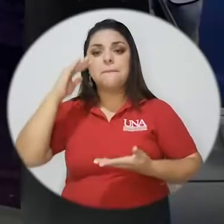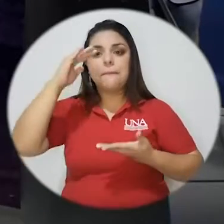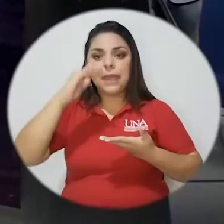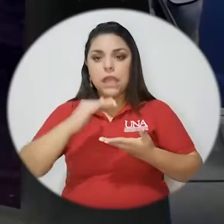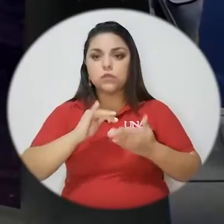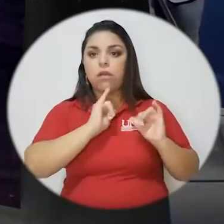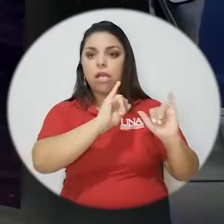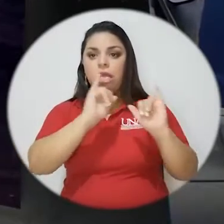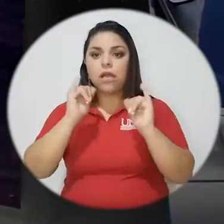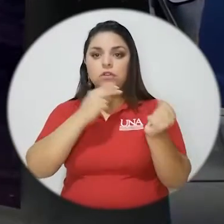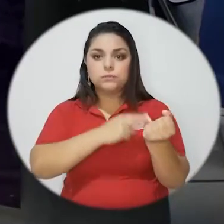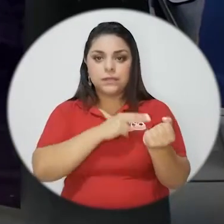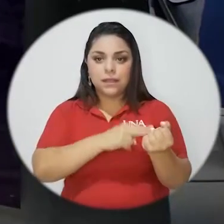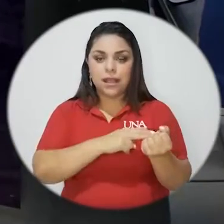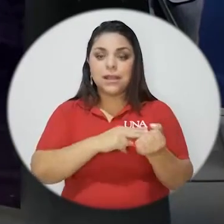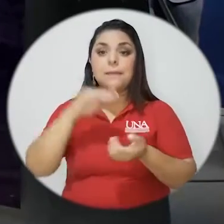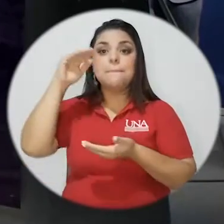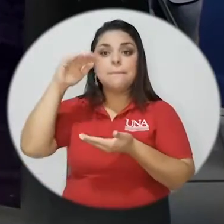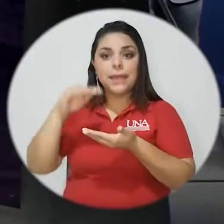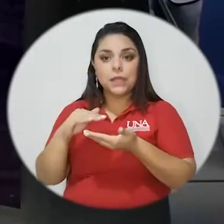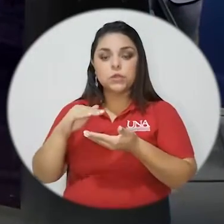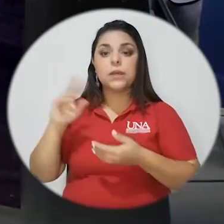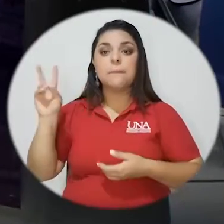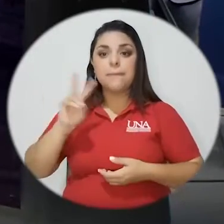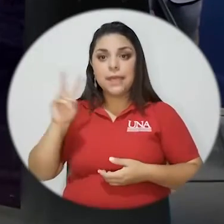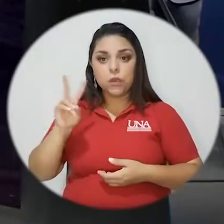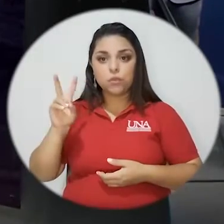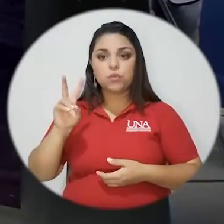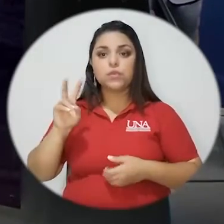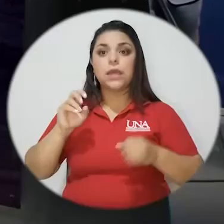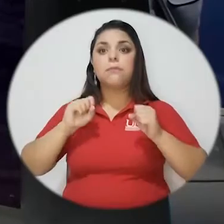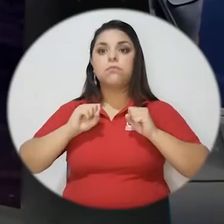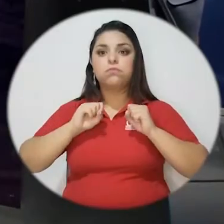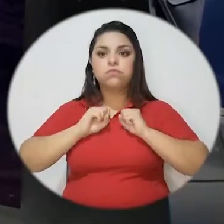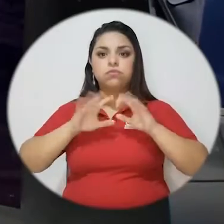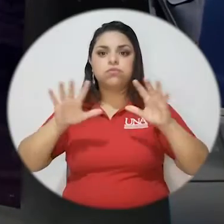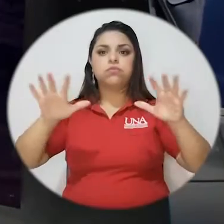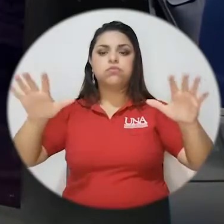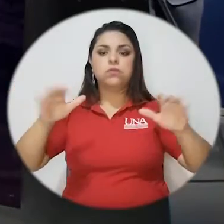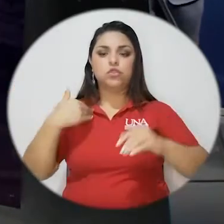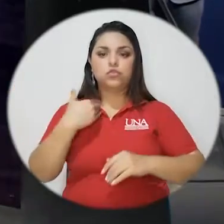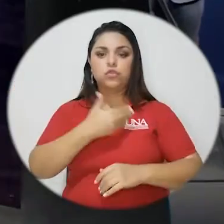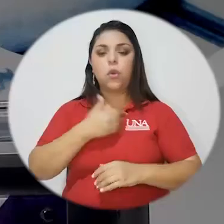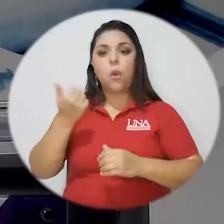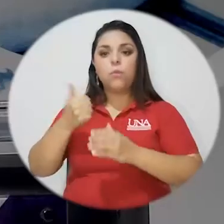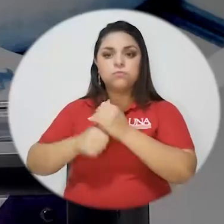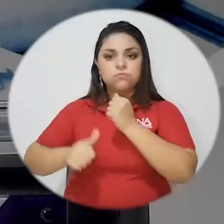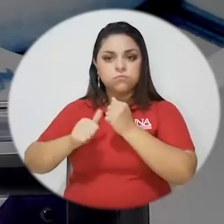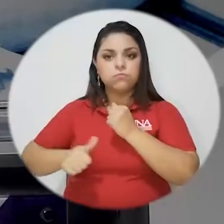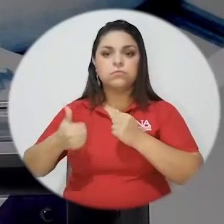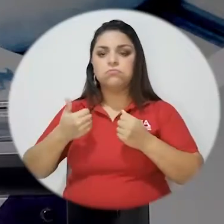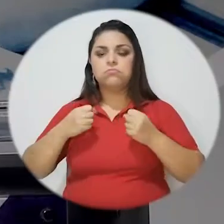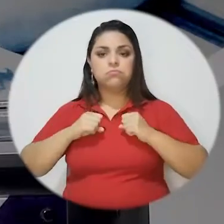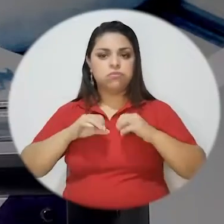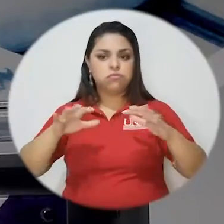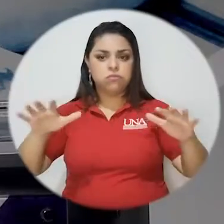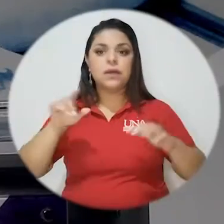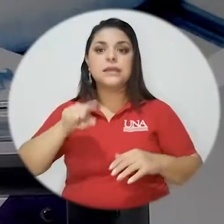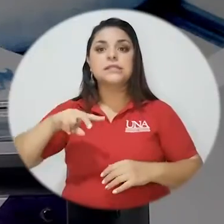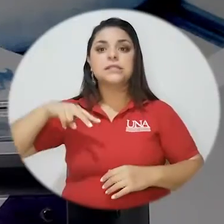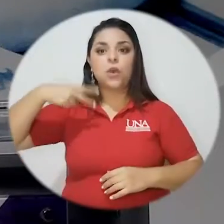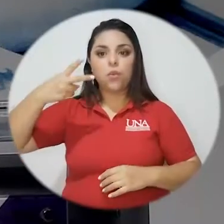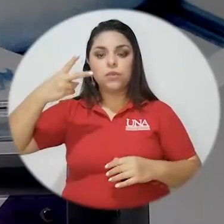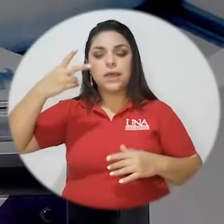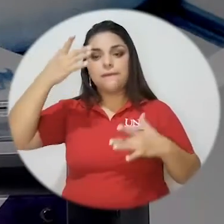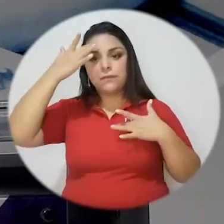la cantidad de hospitalizaciones y reducen la cantidad de virus que eventualmente tiramos o excretamos después de esa